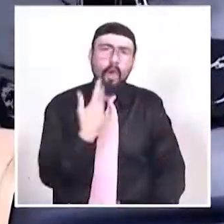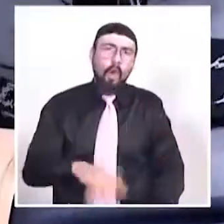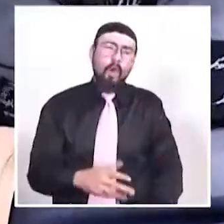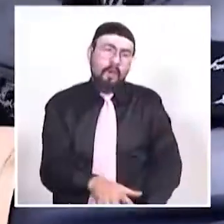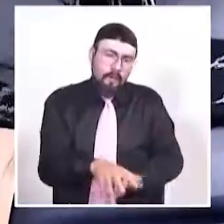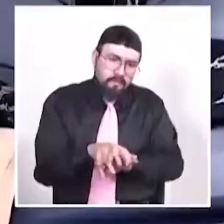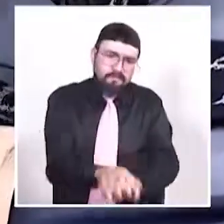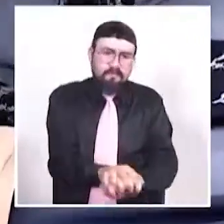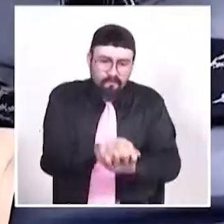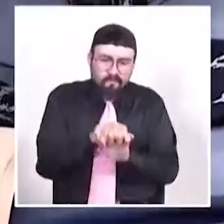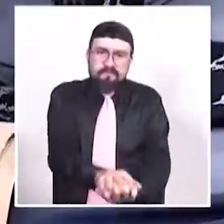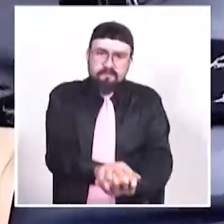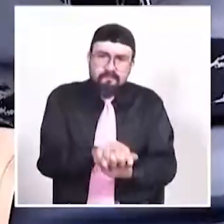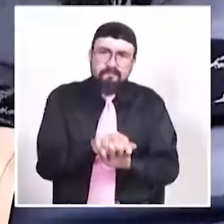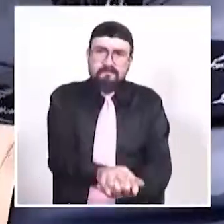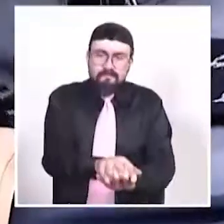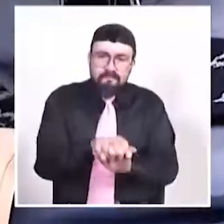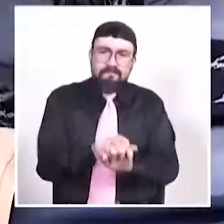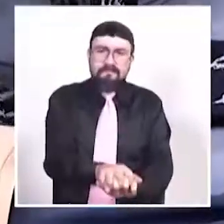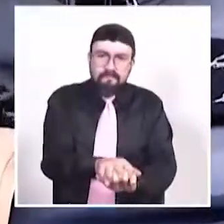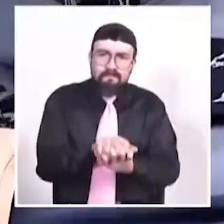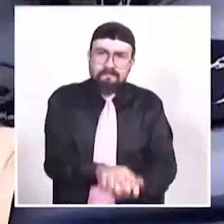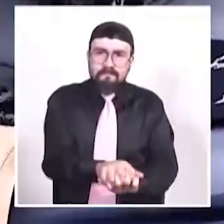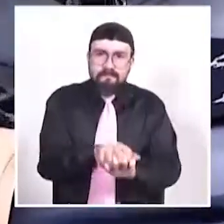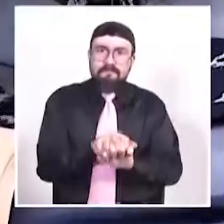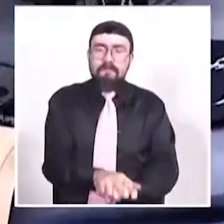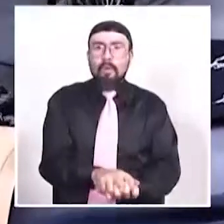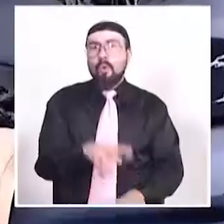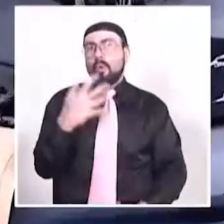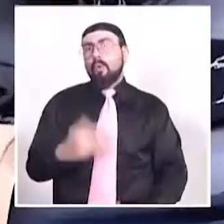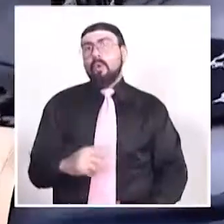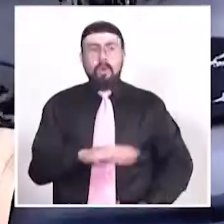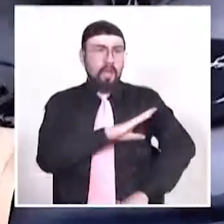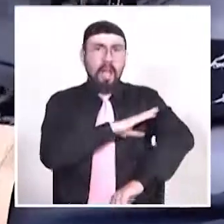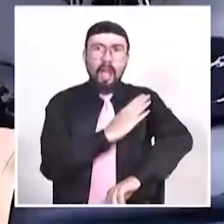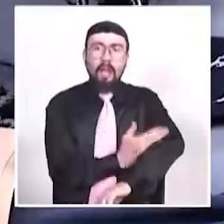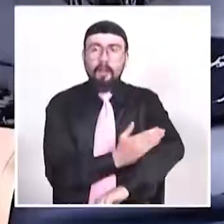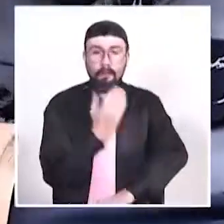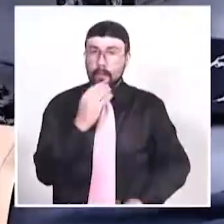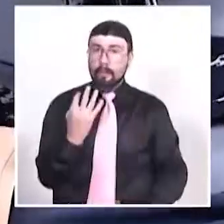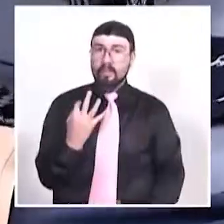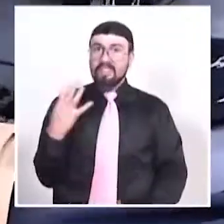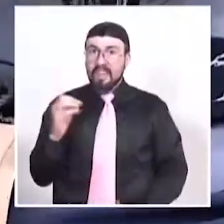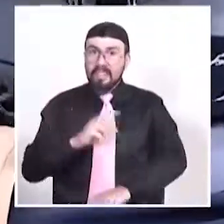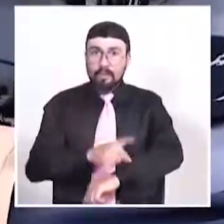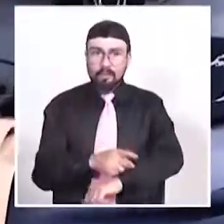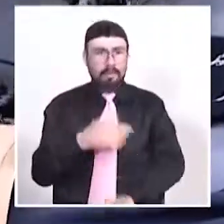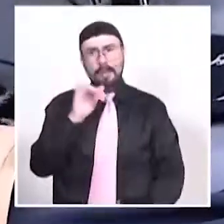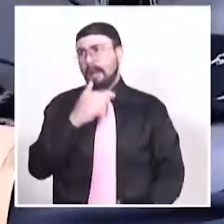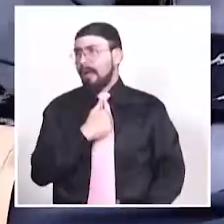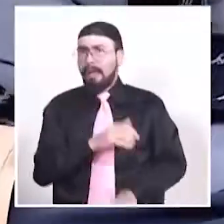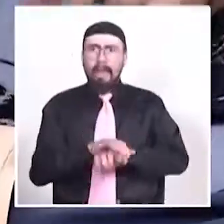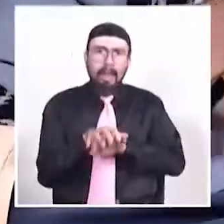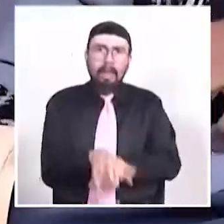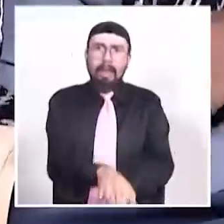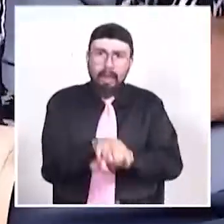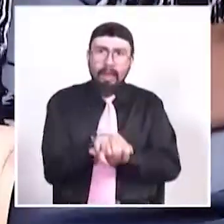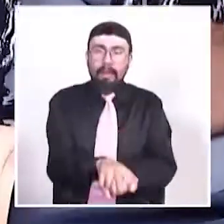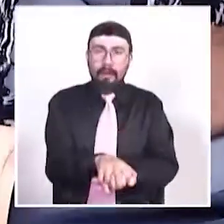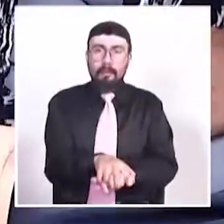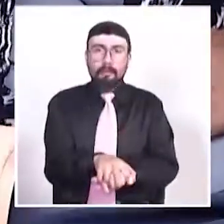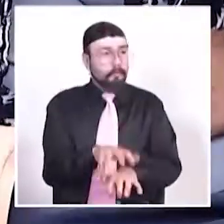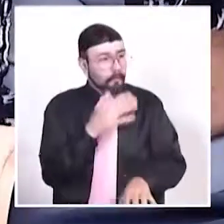nosotros tenemos que hacer esas reanimaciones. Uno a los 30 segundos está que ya no puede definitivamente. Y